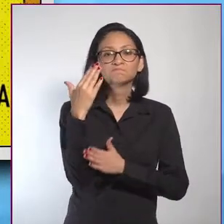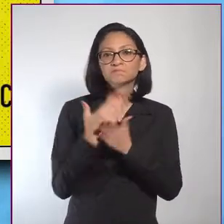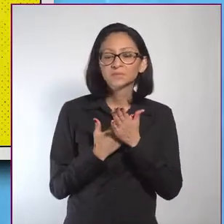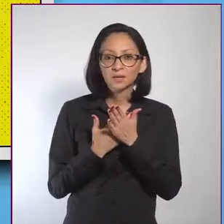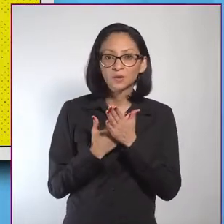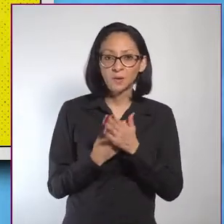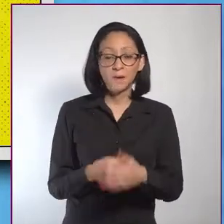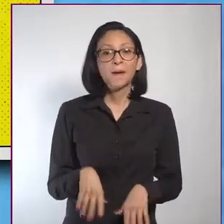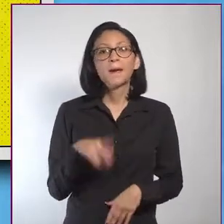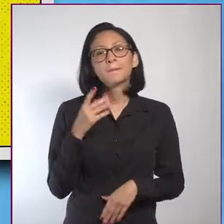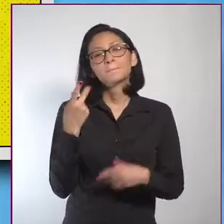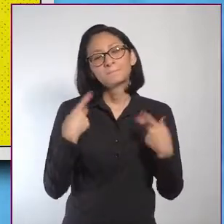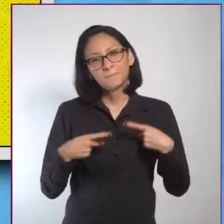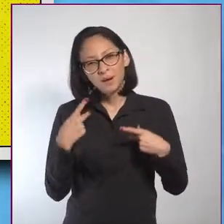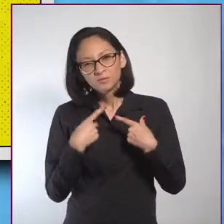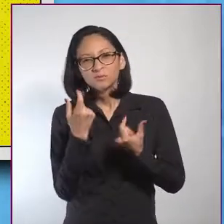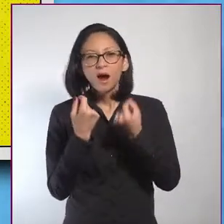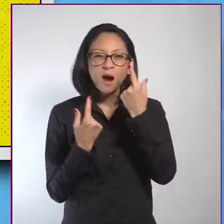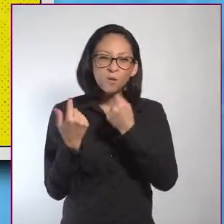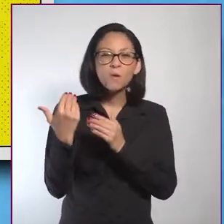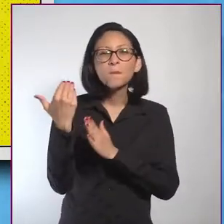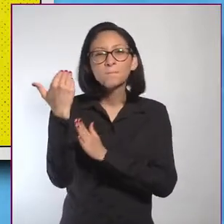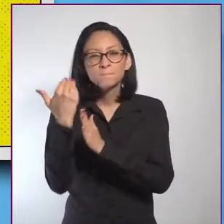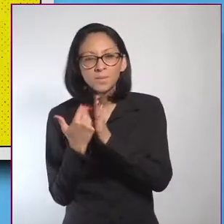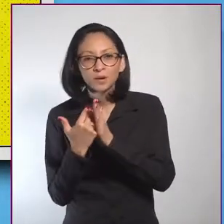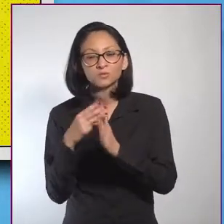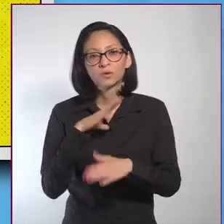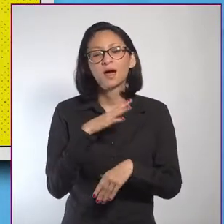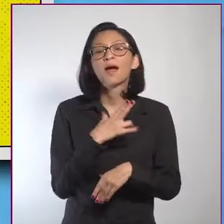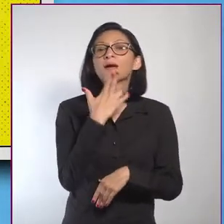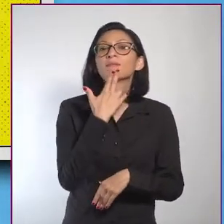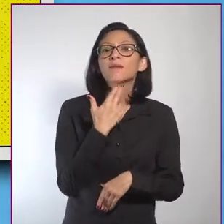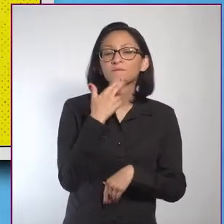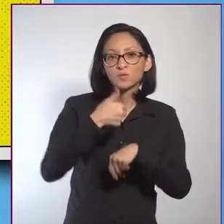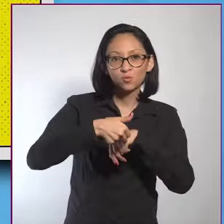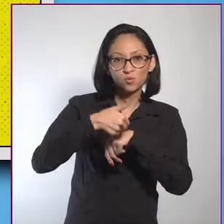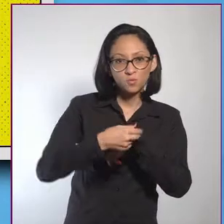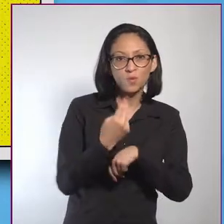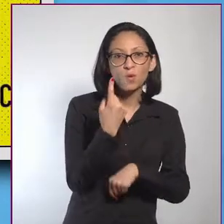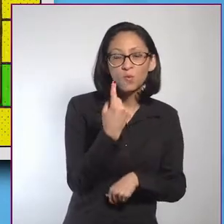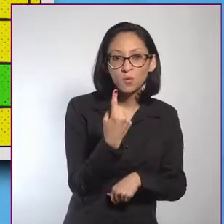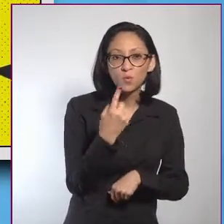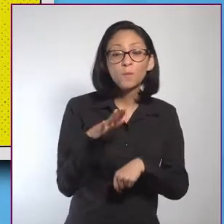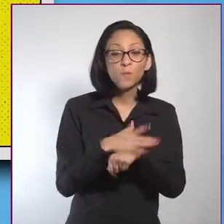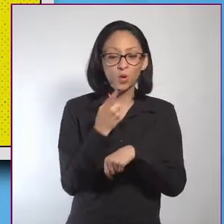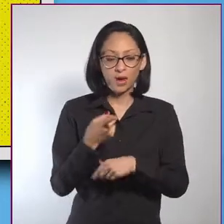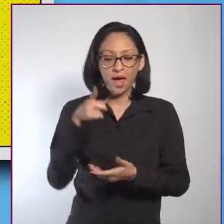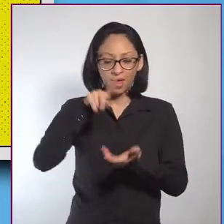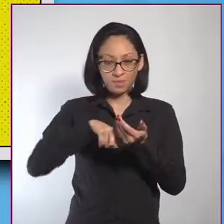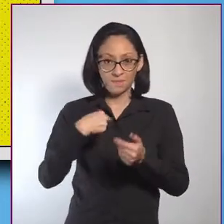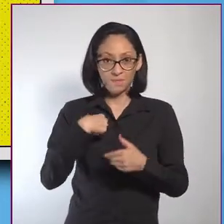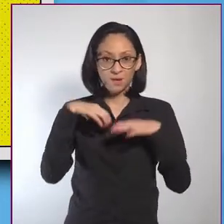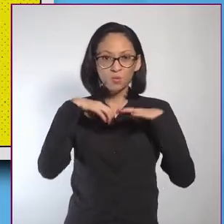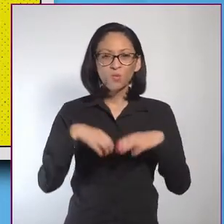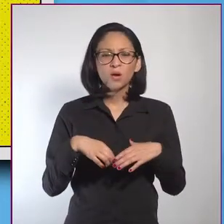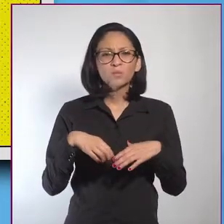Un menor número de personas tiene diabetes de tipo 1, puesto que no pueden producir insulina por sí mismas.